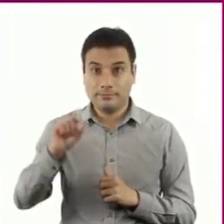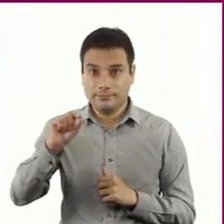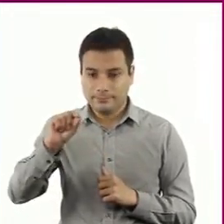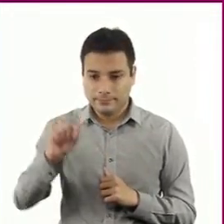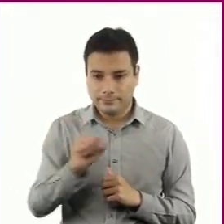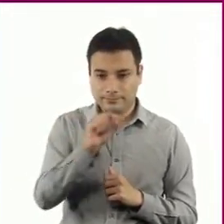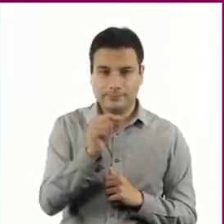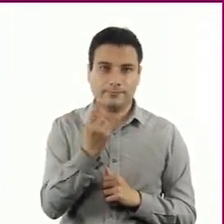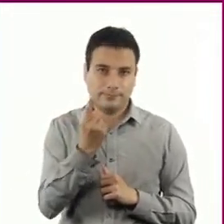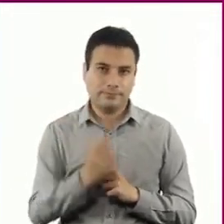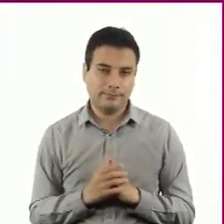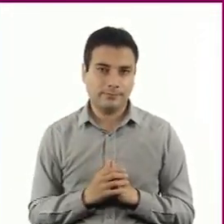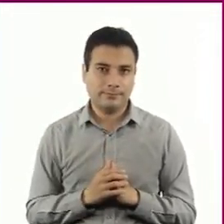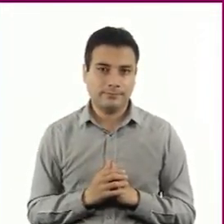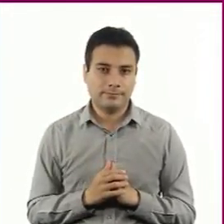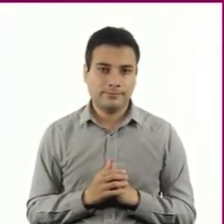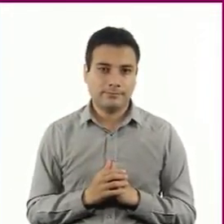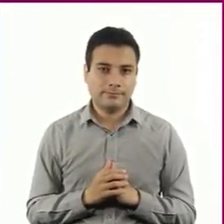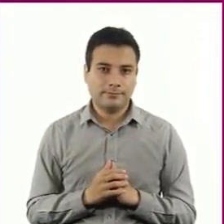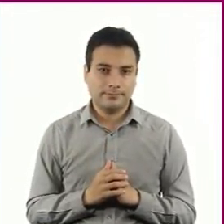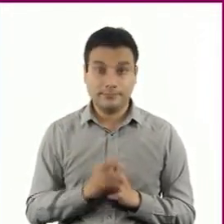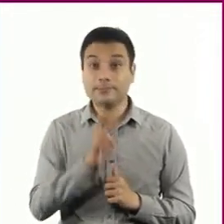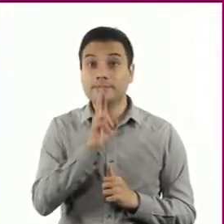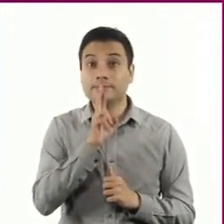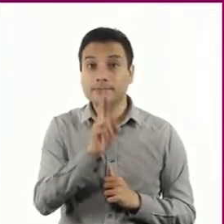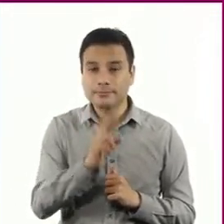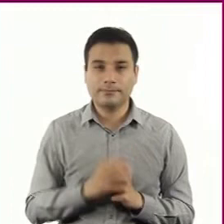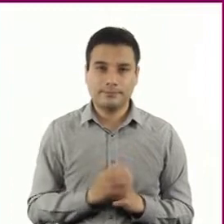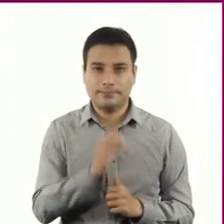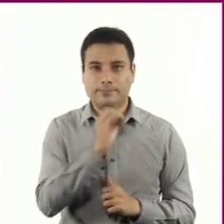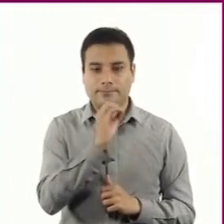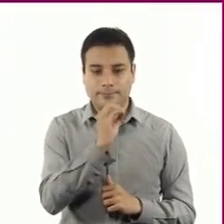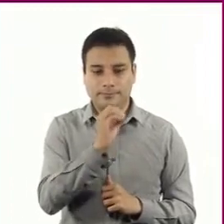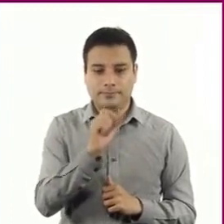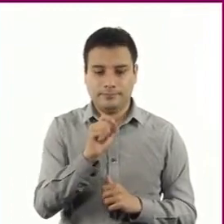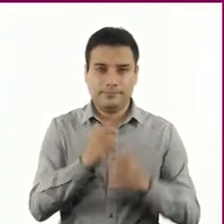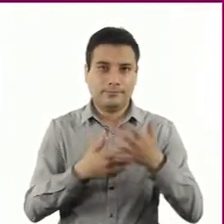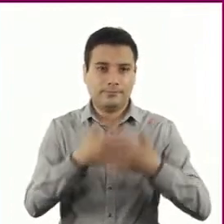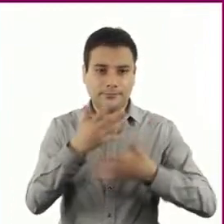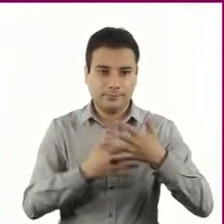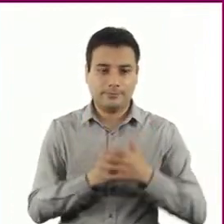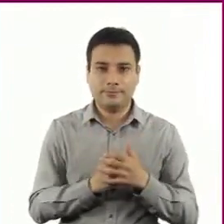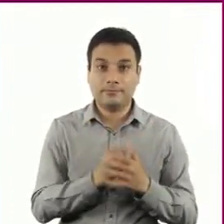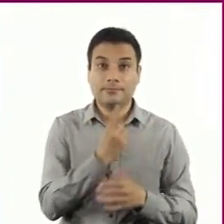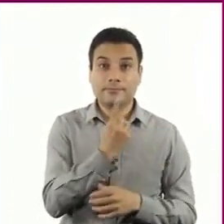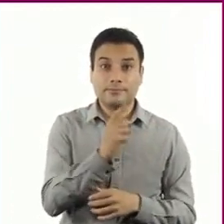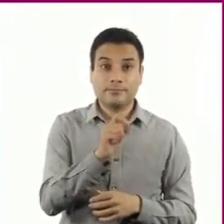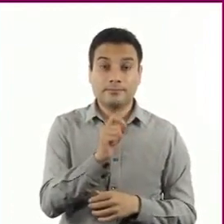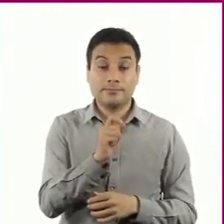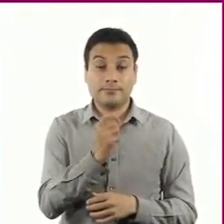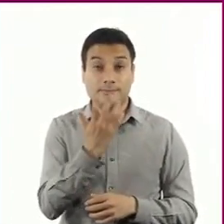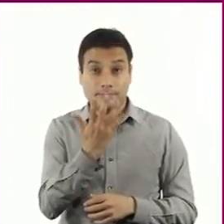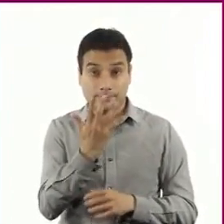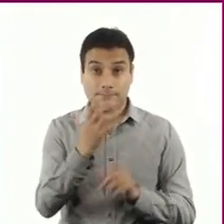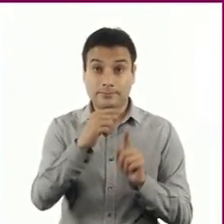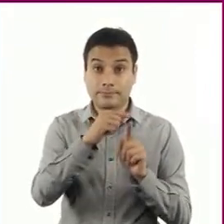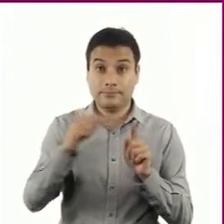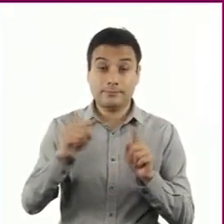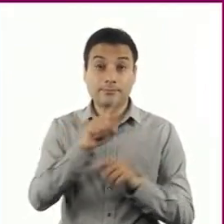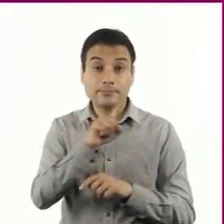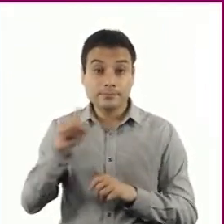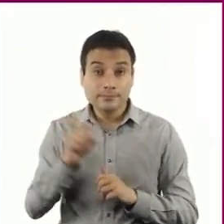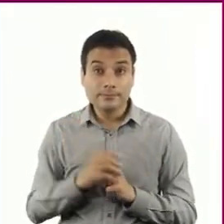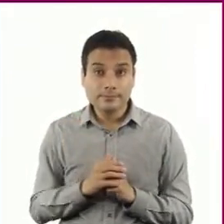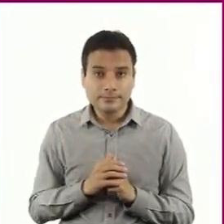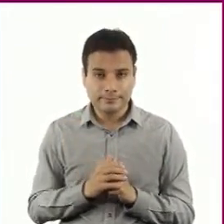izquierda, por lo que el cociente es igual a 15 centésimos. Para 1.5 entre 100, el punto decimal se recorre dos